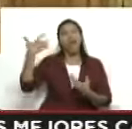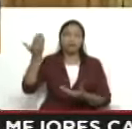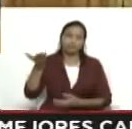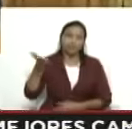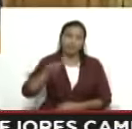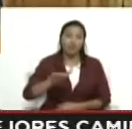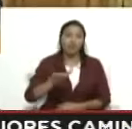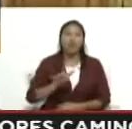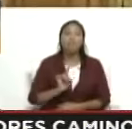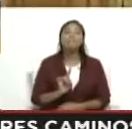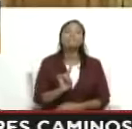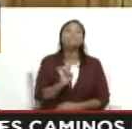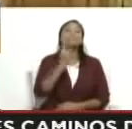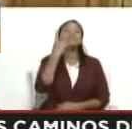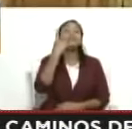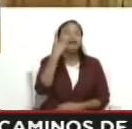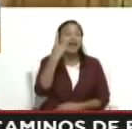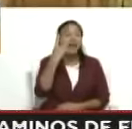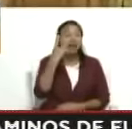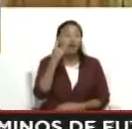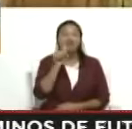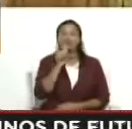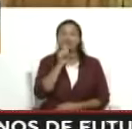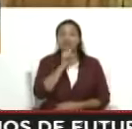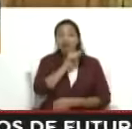en la cabeza, los francotiradores.